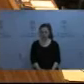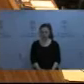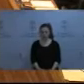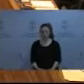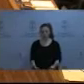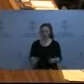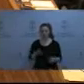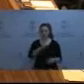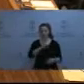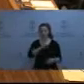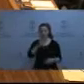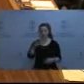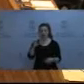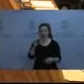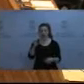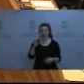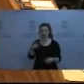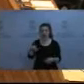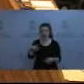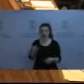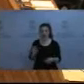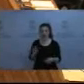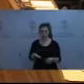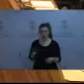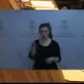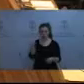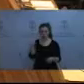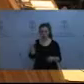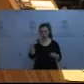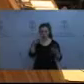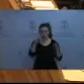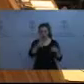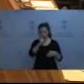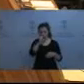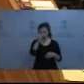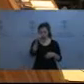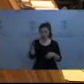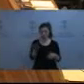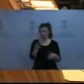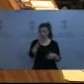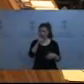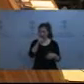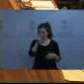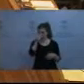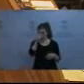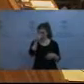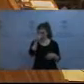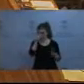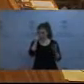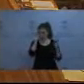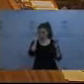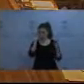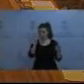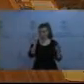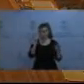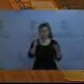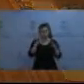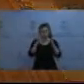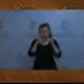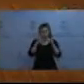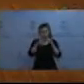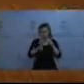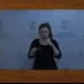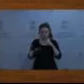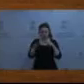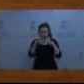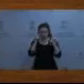Señora Espiño, antes comenzó usted recordando. Bueno, pues para recordar, ante el drama humano que todos reconocemos